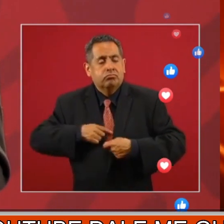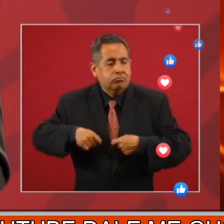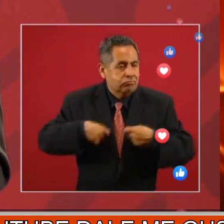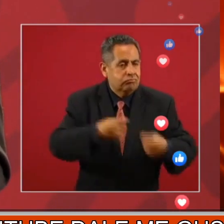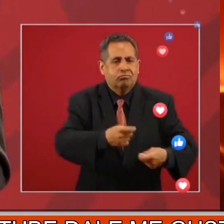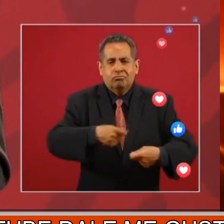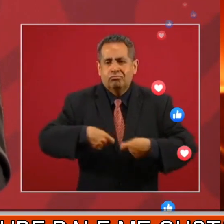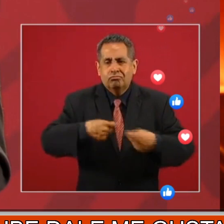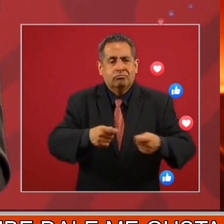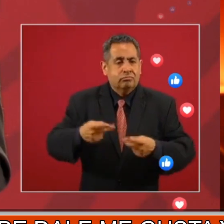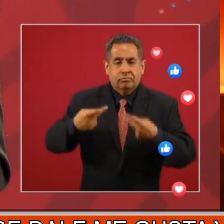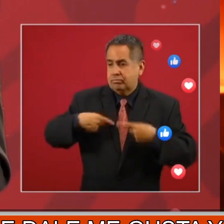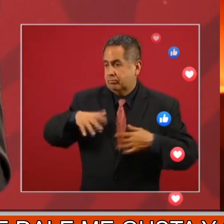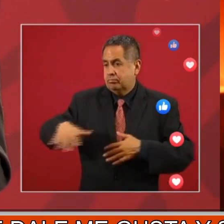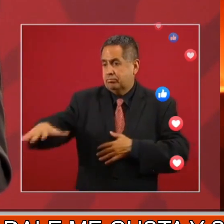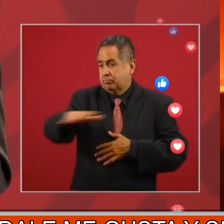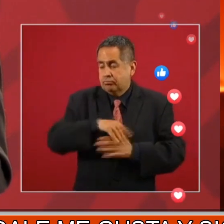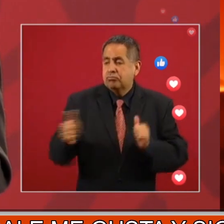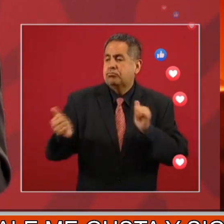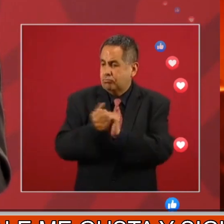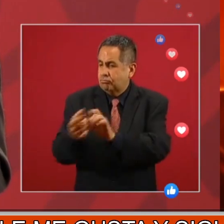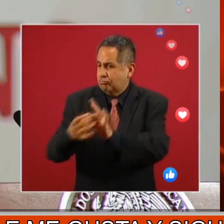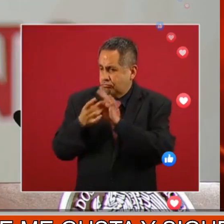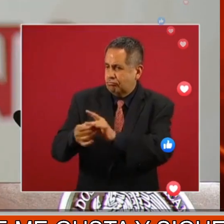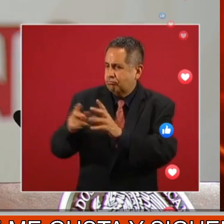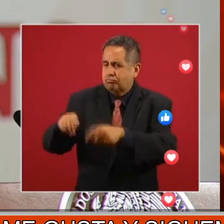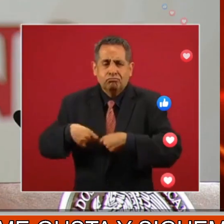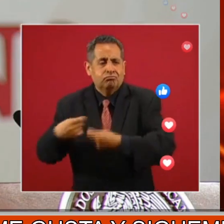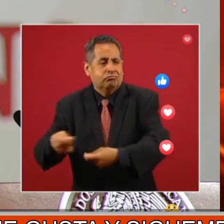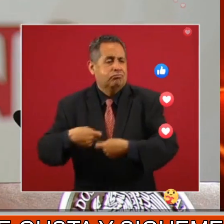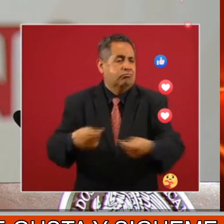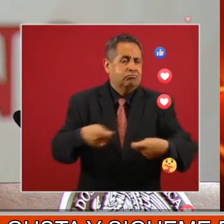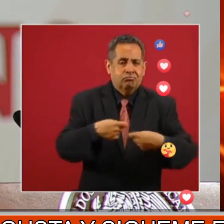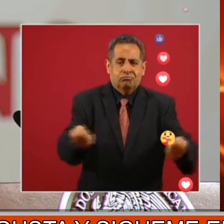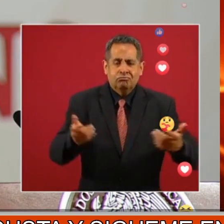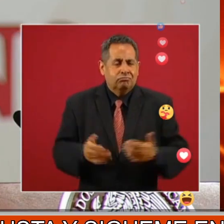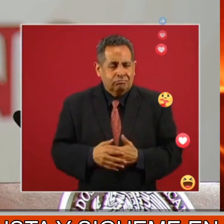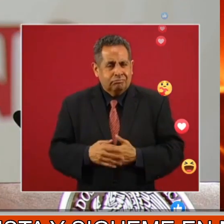es un gobierno del pueblo, para el pueblo, con el pueblo. Y de manera